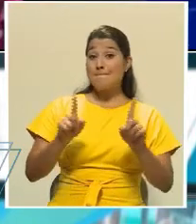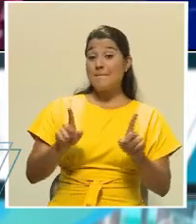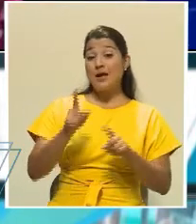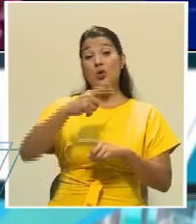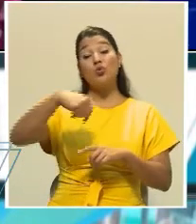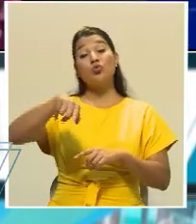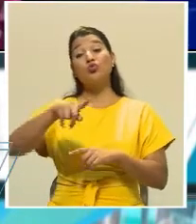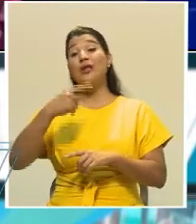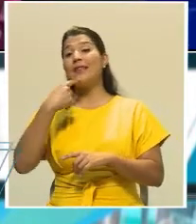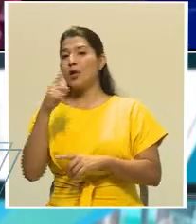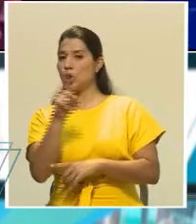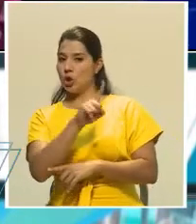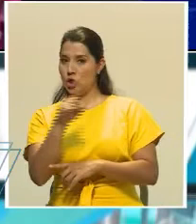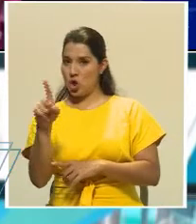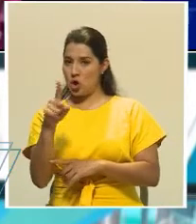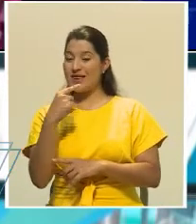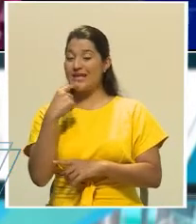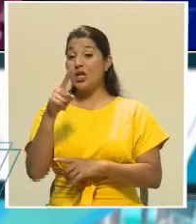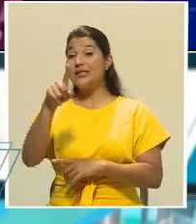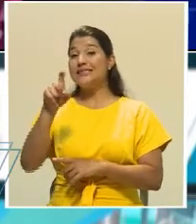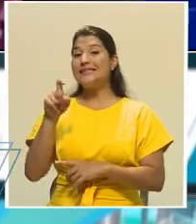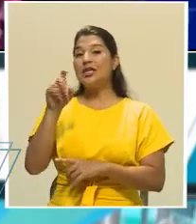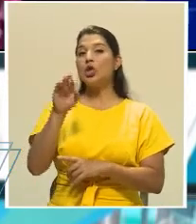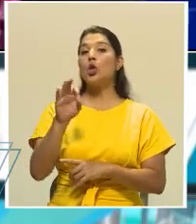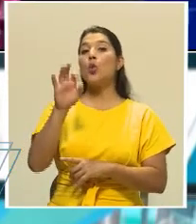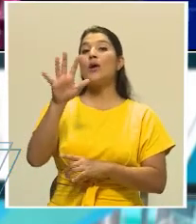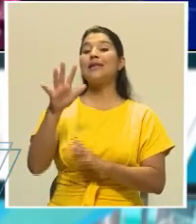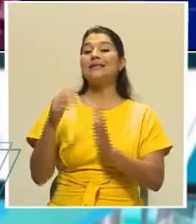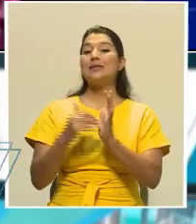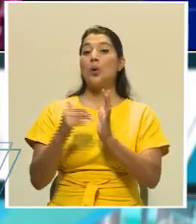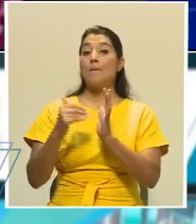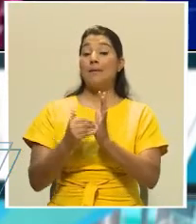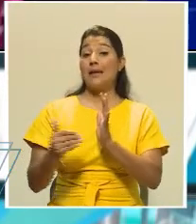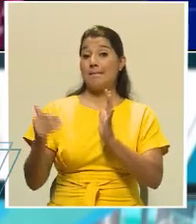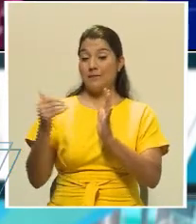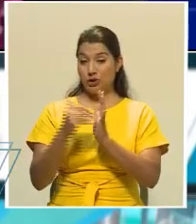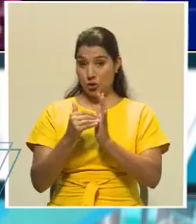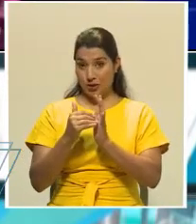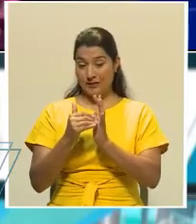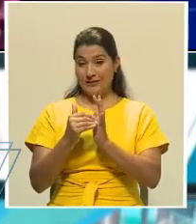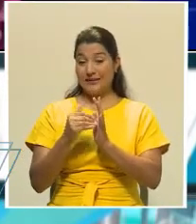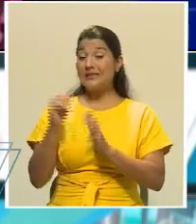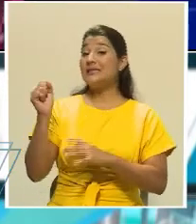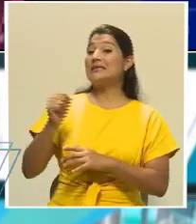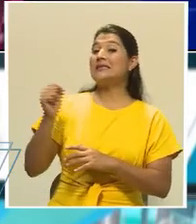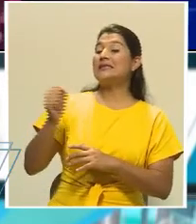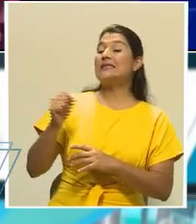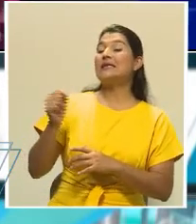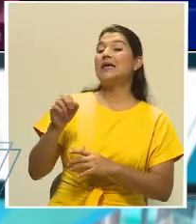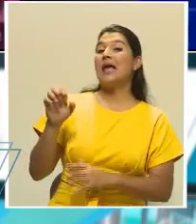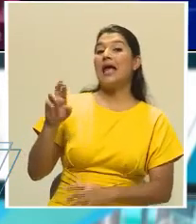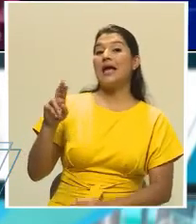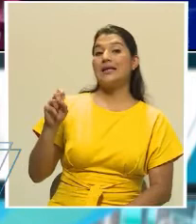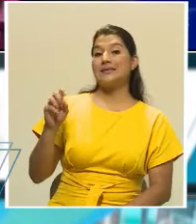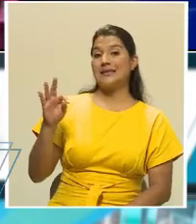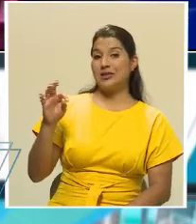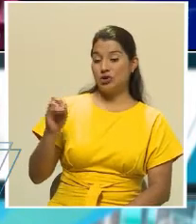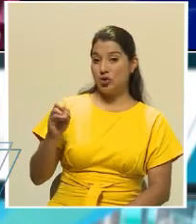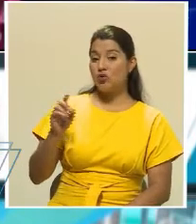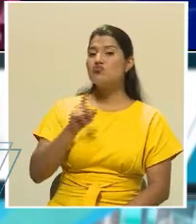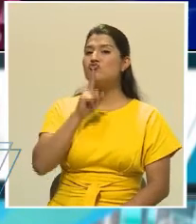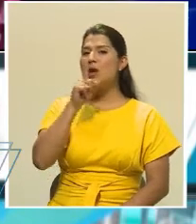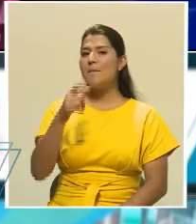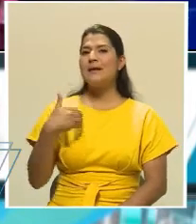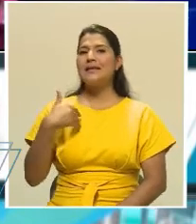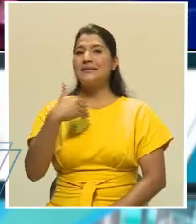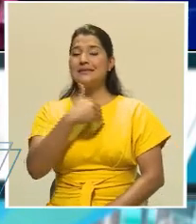su perspectiva, eran 195.000 millones. Por lo que al Poder en realidad Hacienda